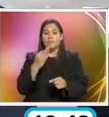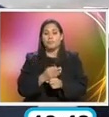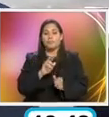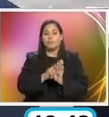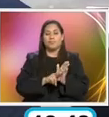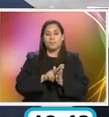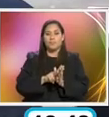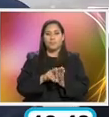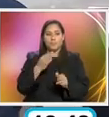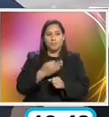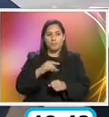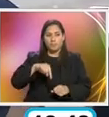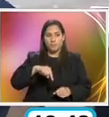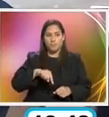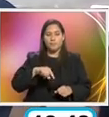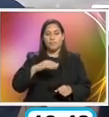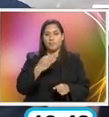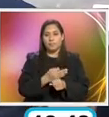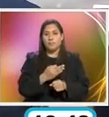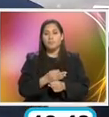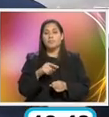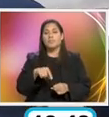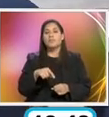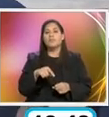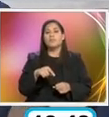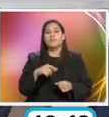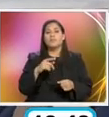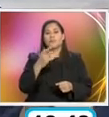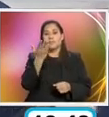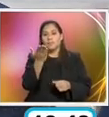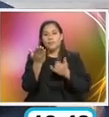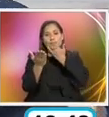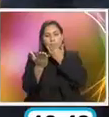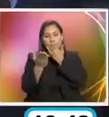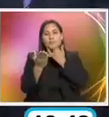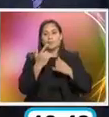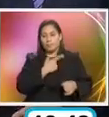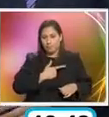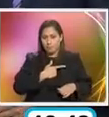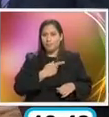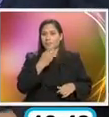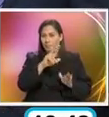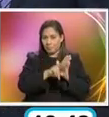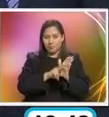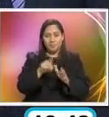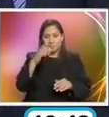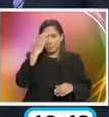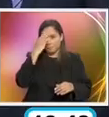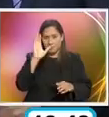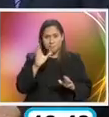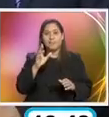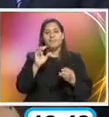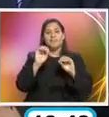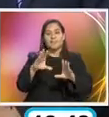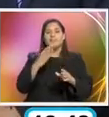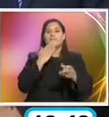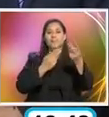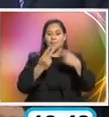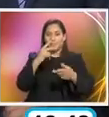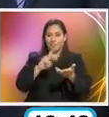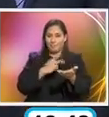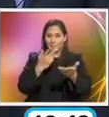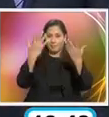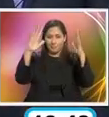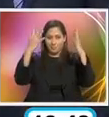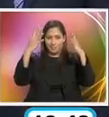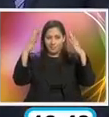del que vamos a presentar, el tema que vamos a presentar ahorita, que se llama Te pido perdón. Me Sí, encanta, es un clásico de ustedes, pues los dejo y bienvenidos